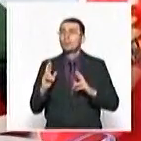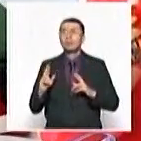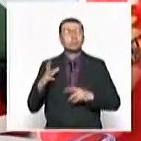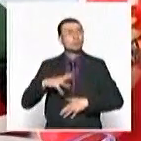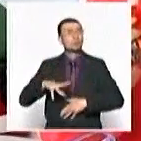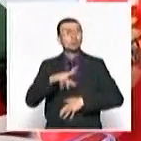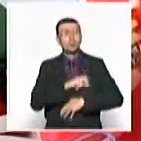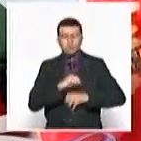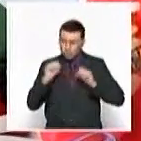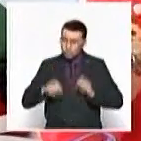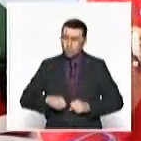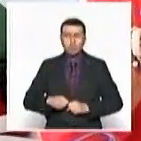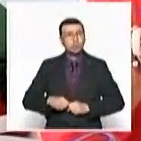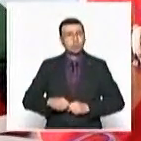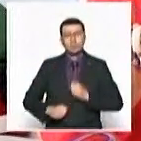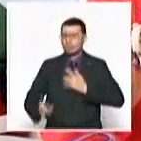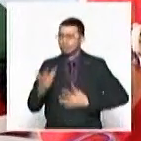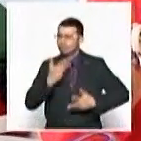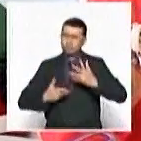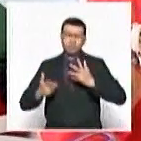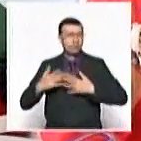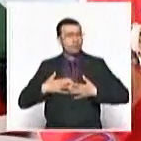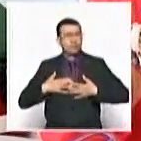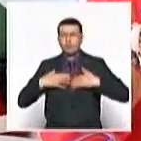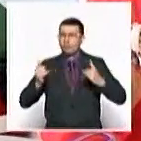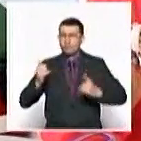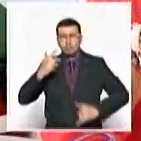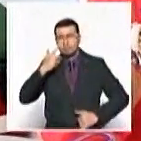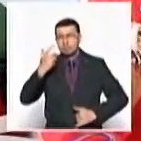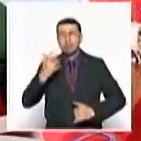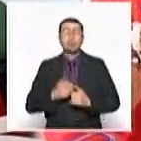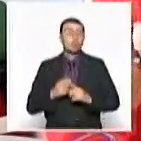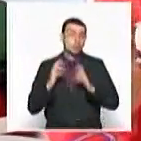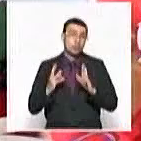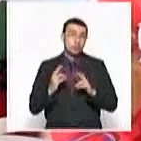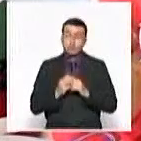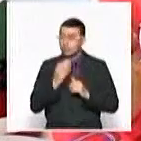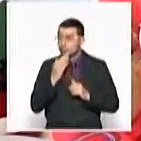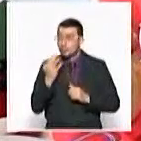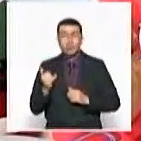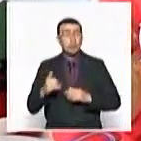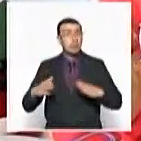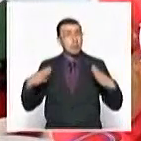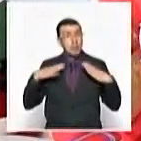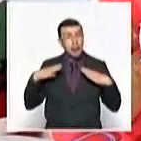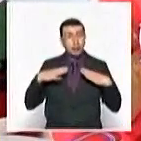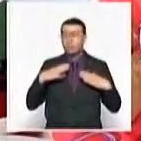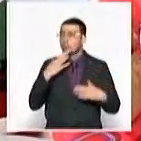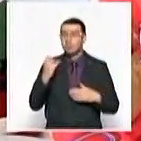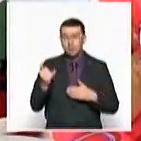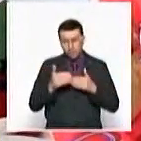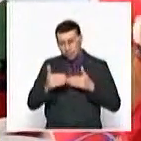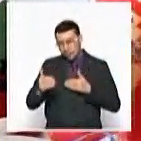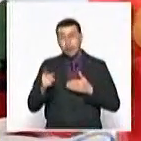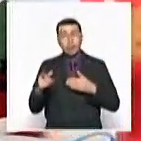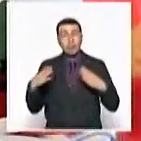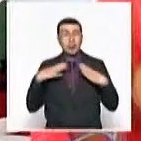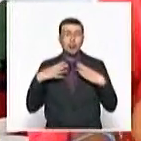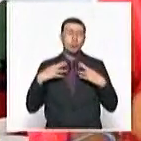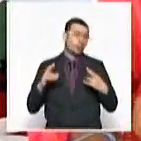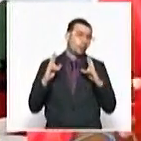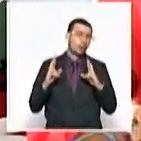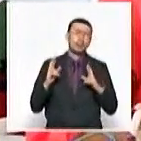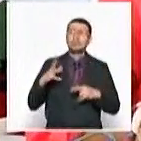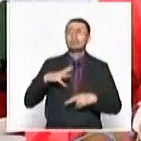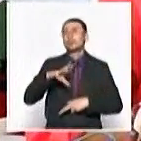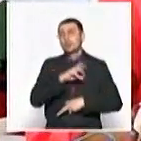apreciar y utilizar al máximo, que las vacaciones que se dan en estas épocas sean para estar